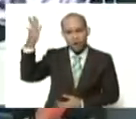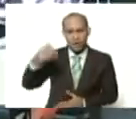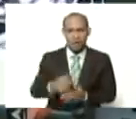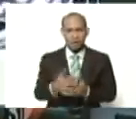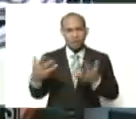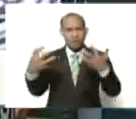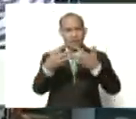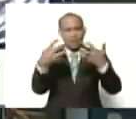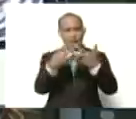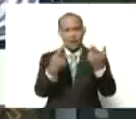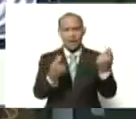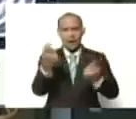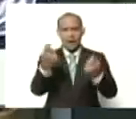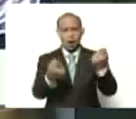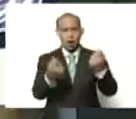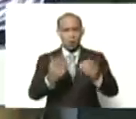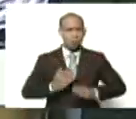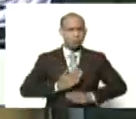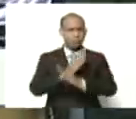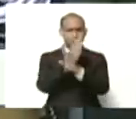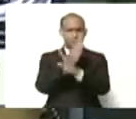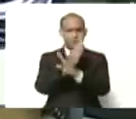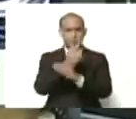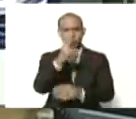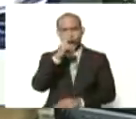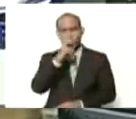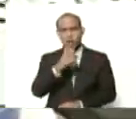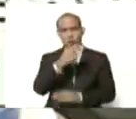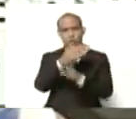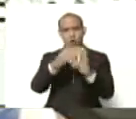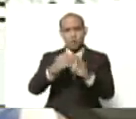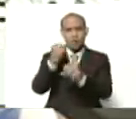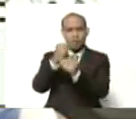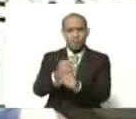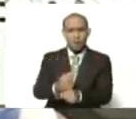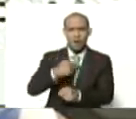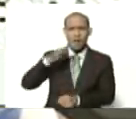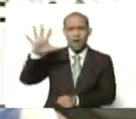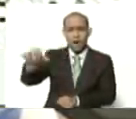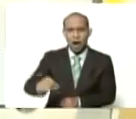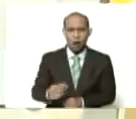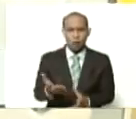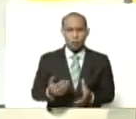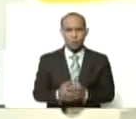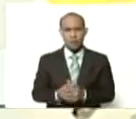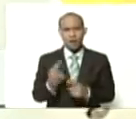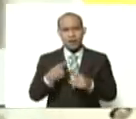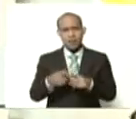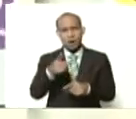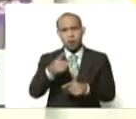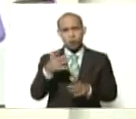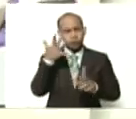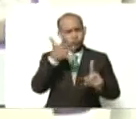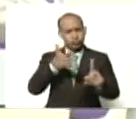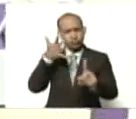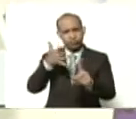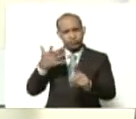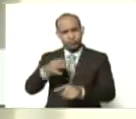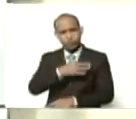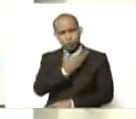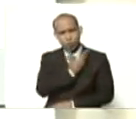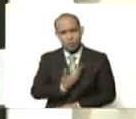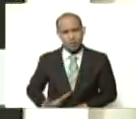guerra económica impidió durante casi 2 años y medio que estos equipos se pusieran en funcionamiento, pero siguiendo sus orientaciones con